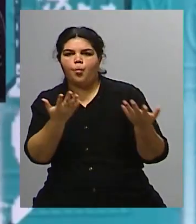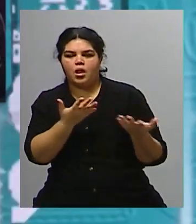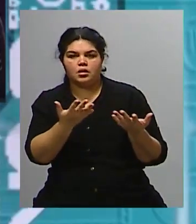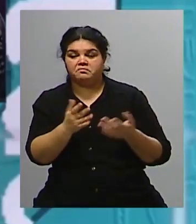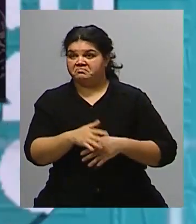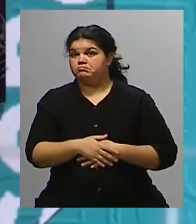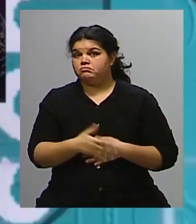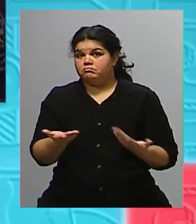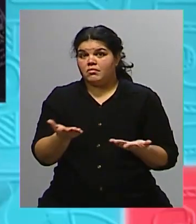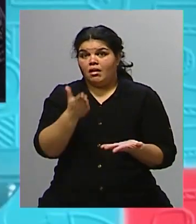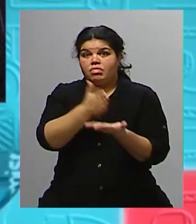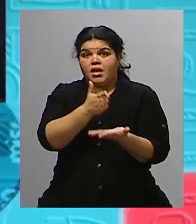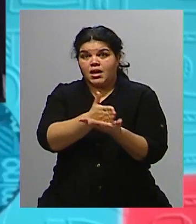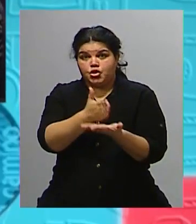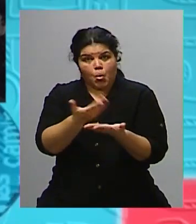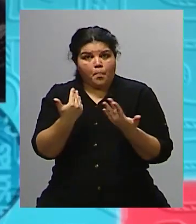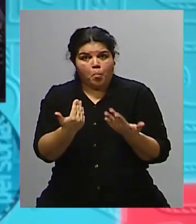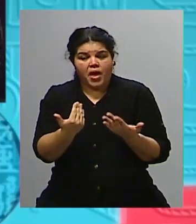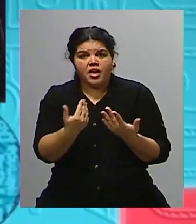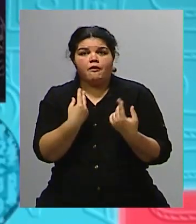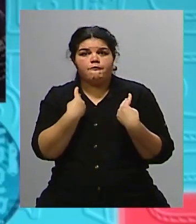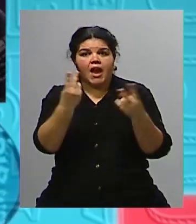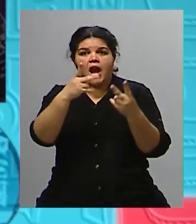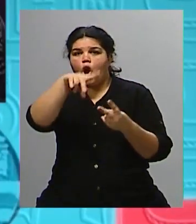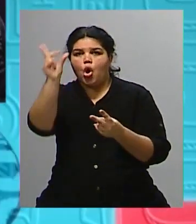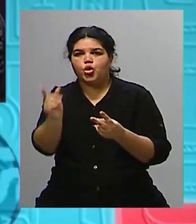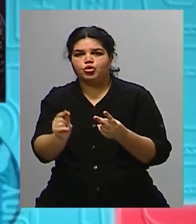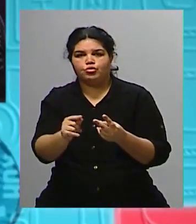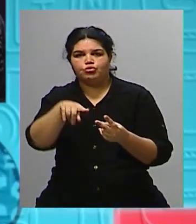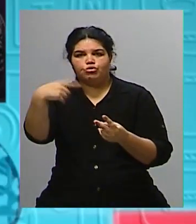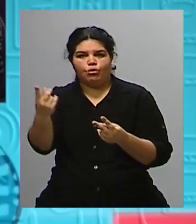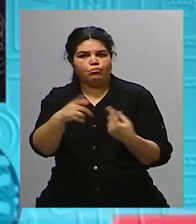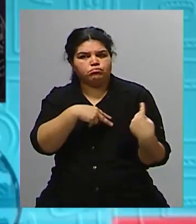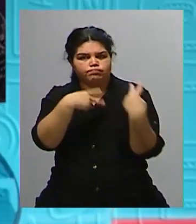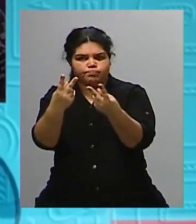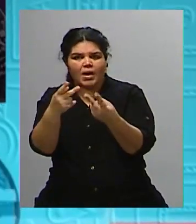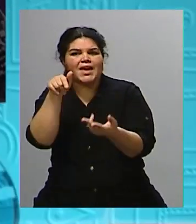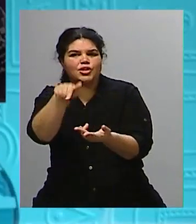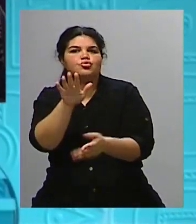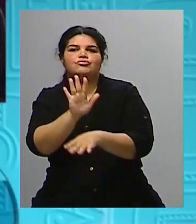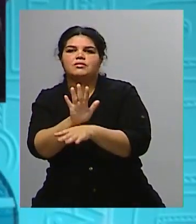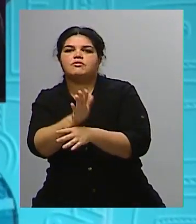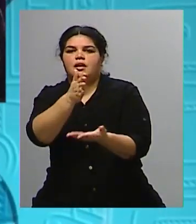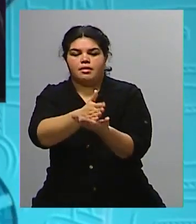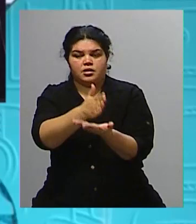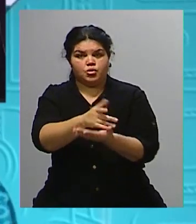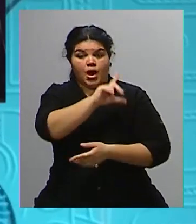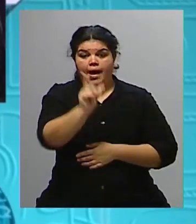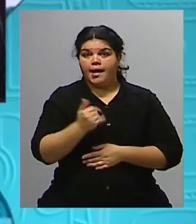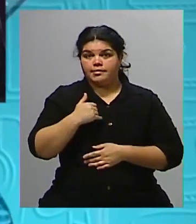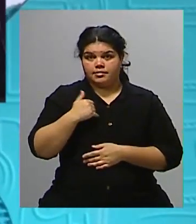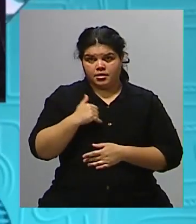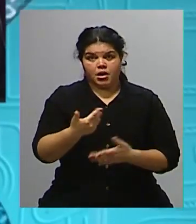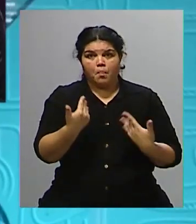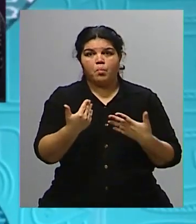un derecho humano que la Argentina primero consagra dentro de sus marcos regulatorios, pero además está consagrado en el Pacto Mundial por las